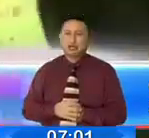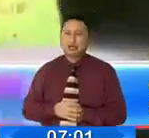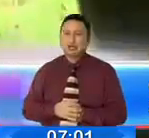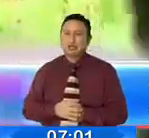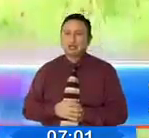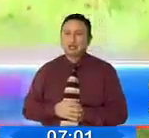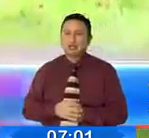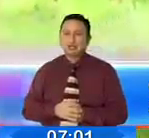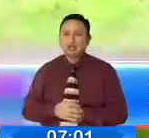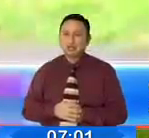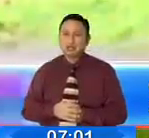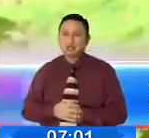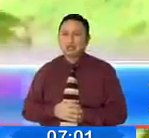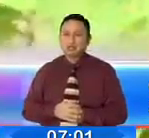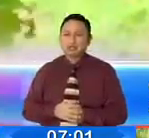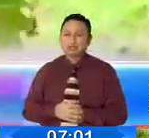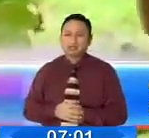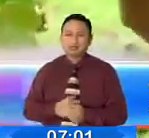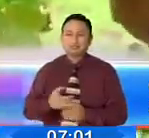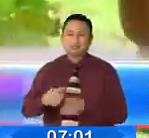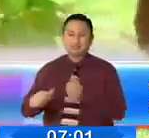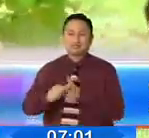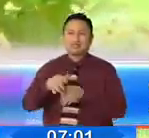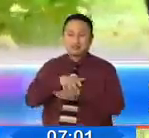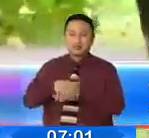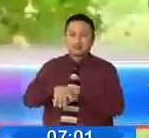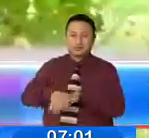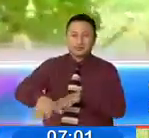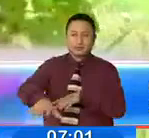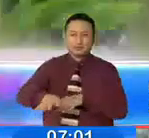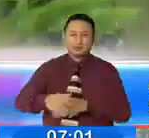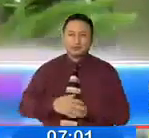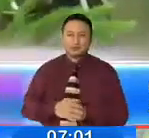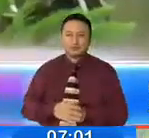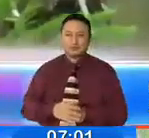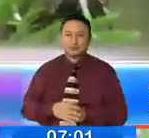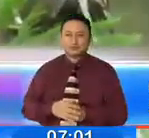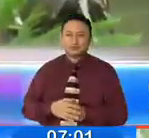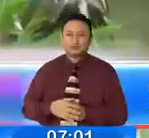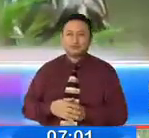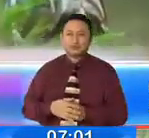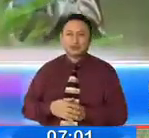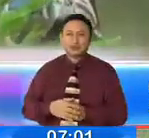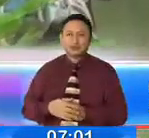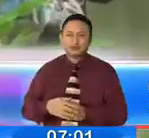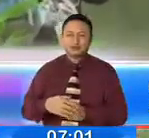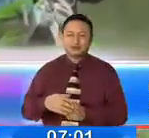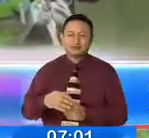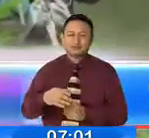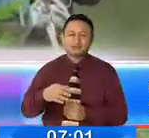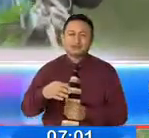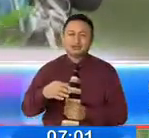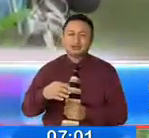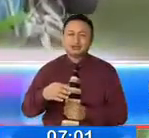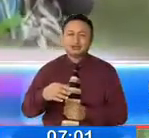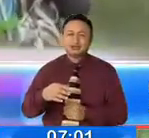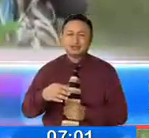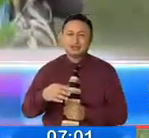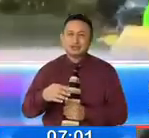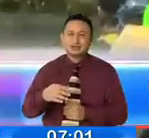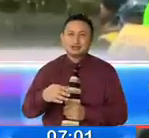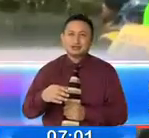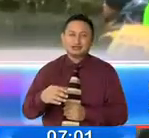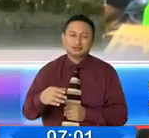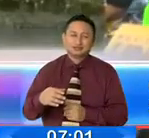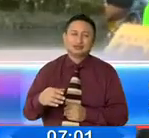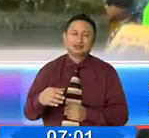Esta mañana dieron la alerta de que se encontraba a la orilla del río, muerto, por lo que organismos de socorro de la policía acudieron para sacar el cuerpo sin vida.